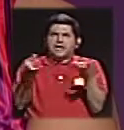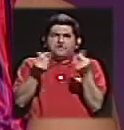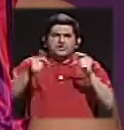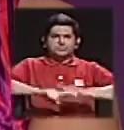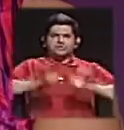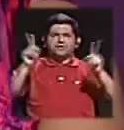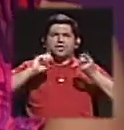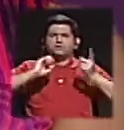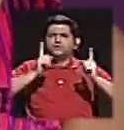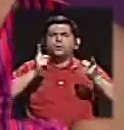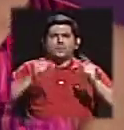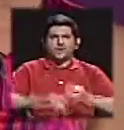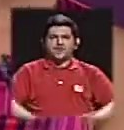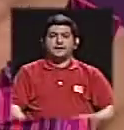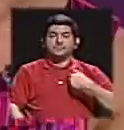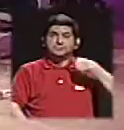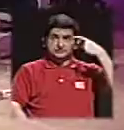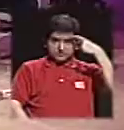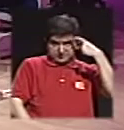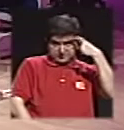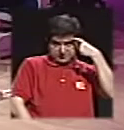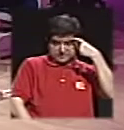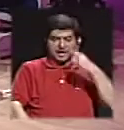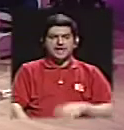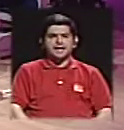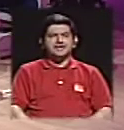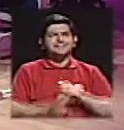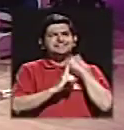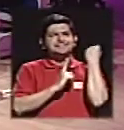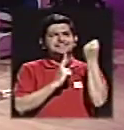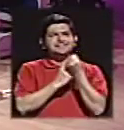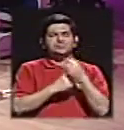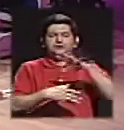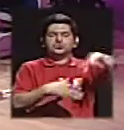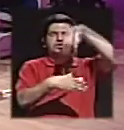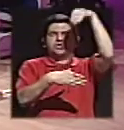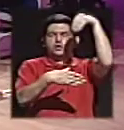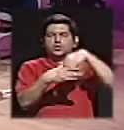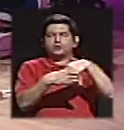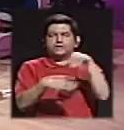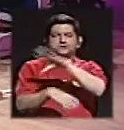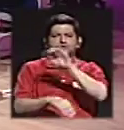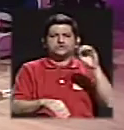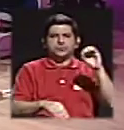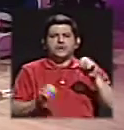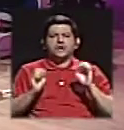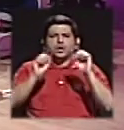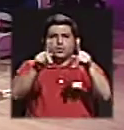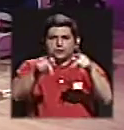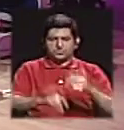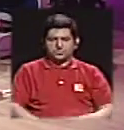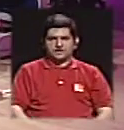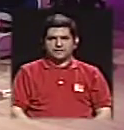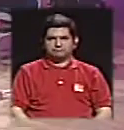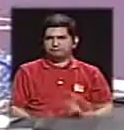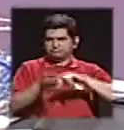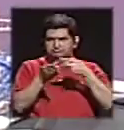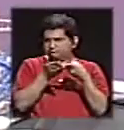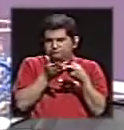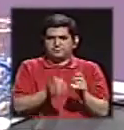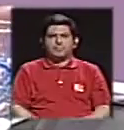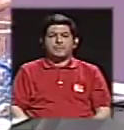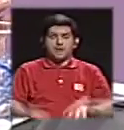tan diferentes? Yo pienso que hay una cuestión de contextos y de oportunidades, ¿verdad? O sea,